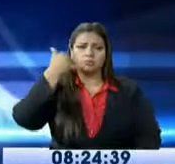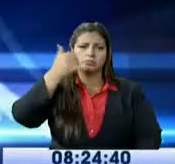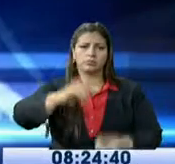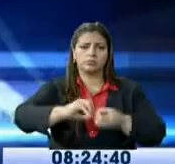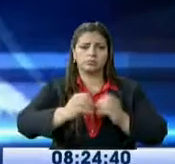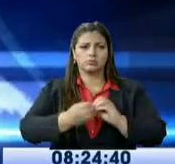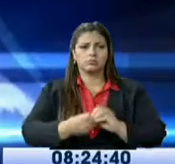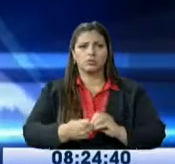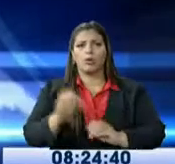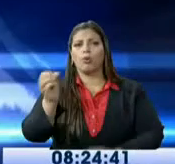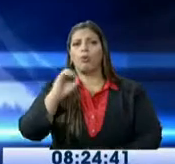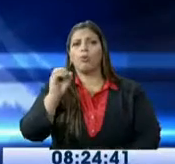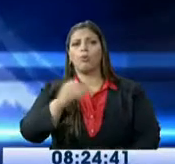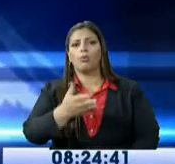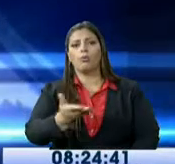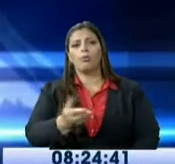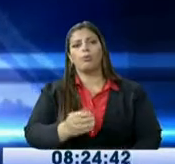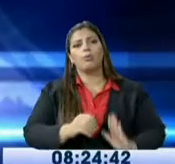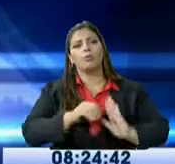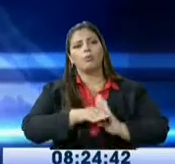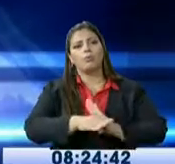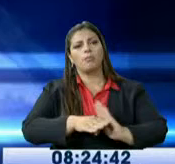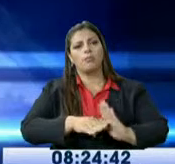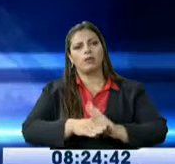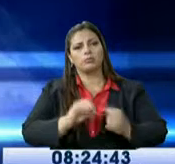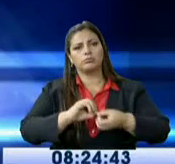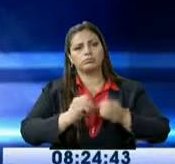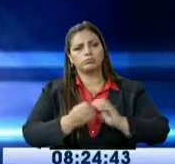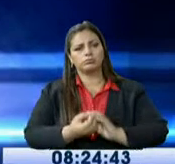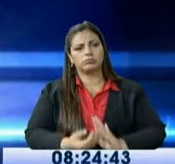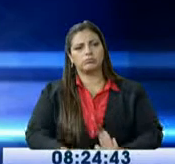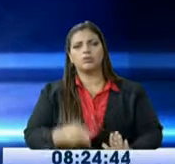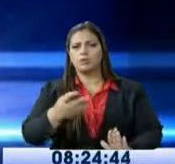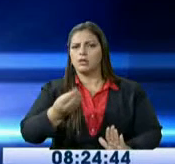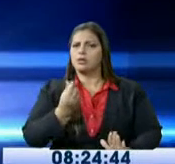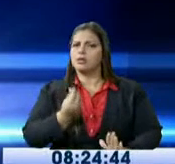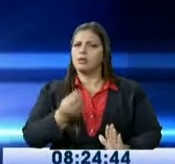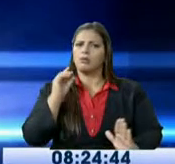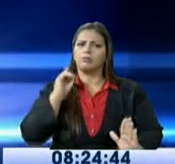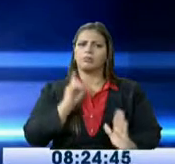093-97-159-13 o al siguiente número de cuenta de la cooperativa YEP